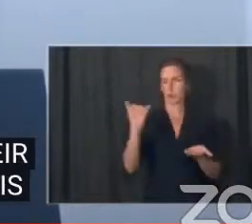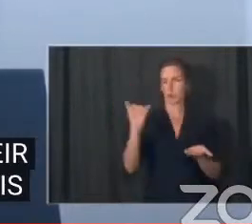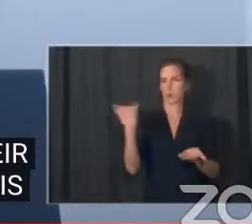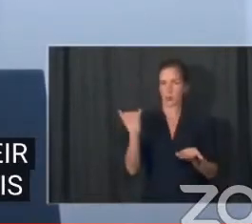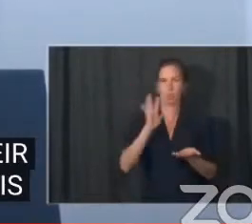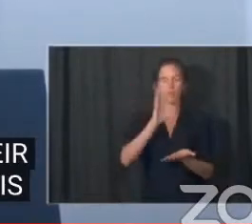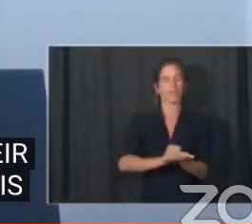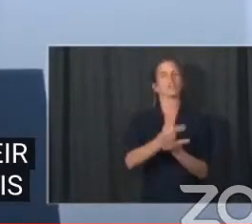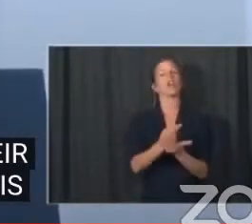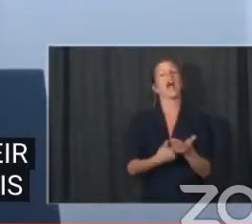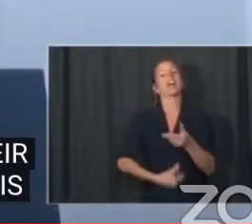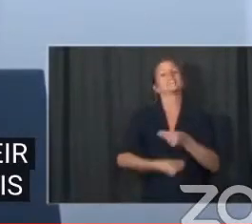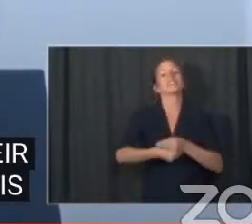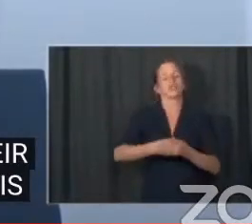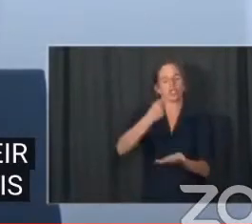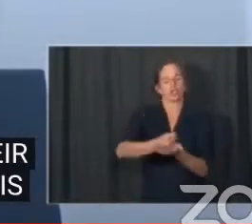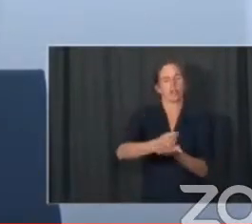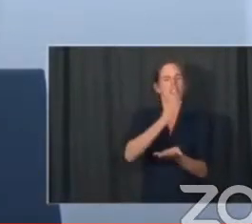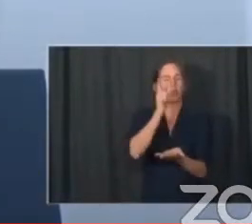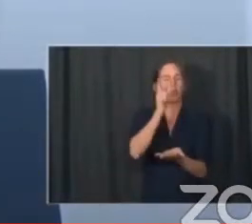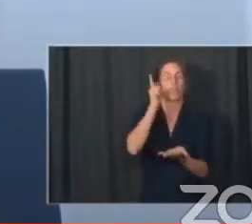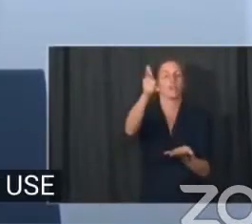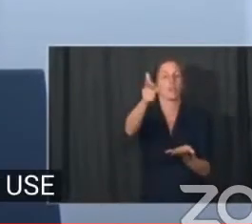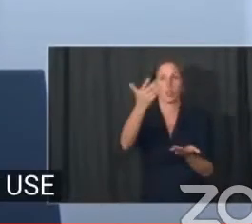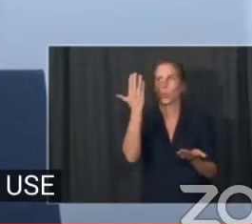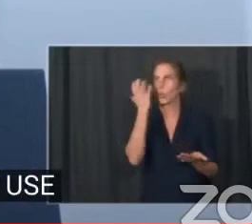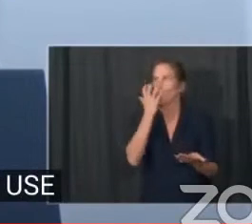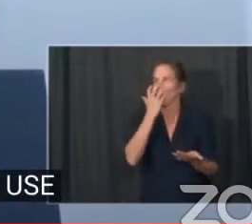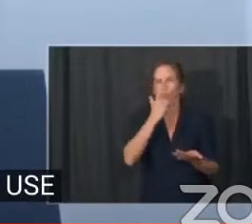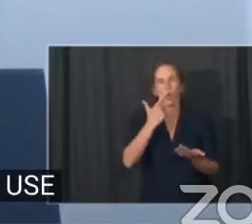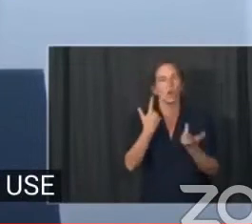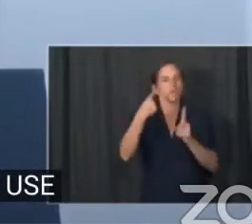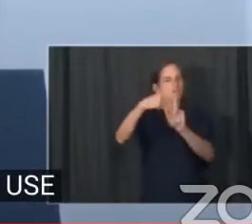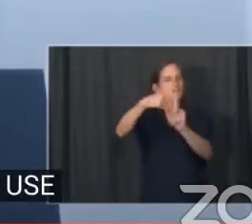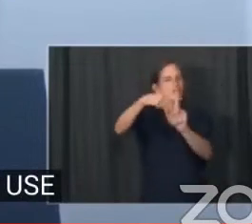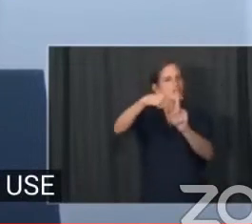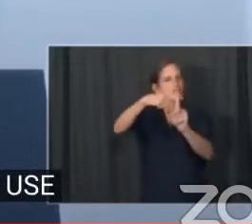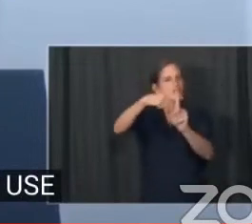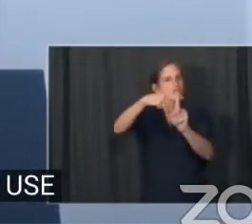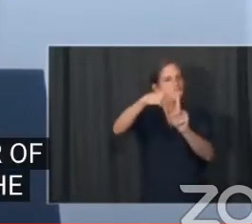para una creación a escala de estos antibióticos.